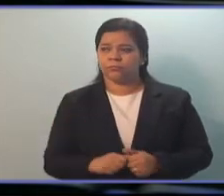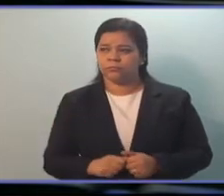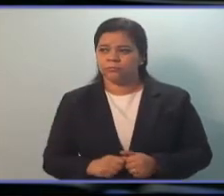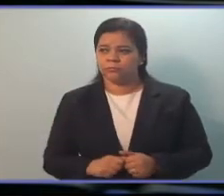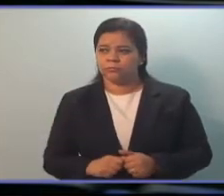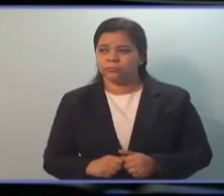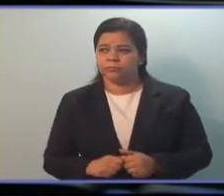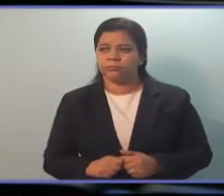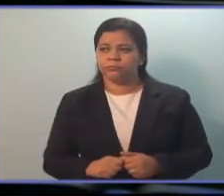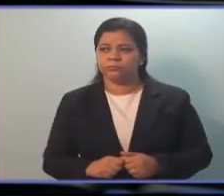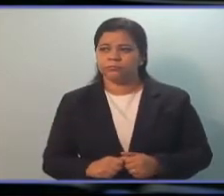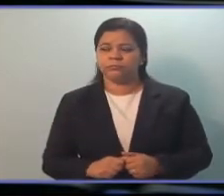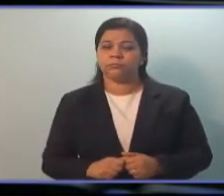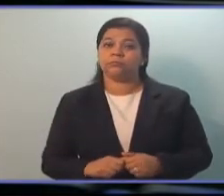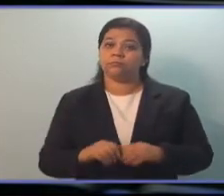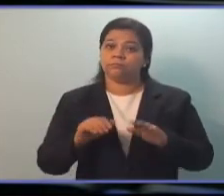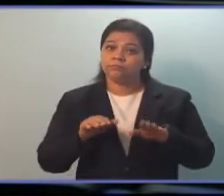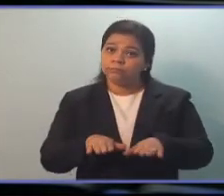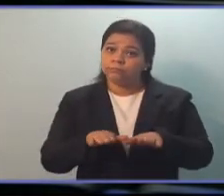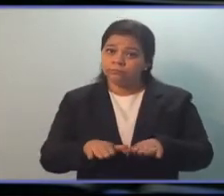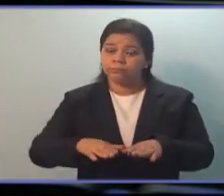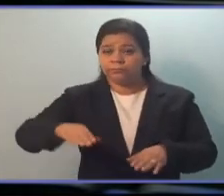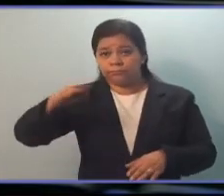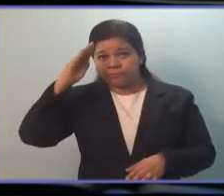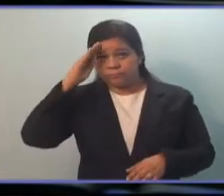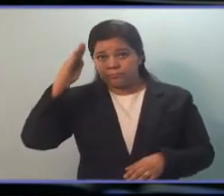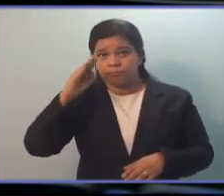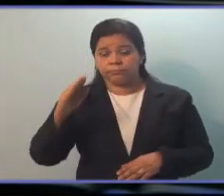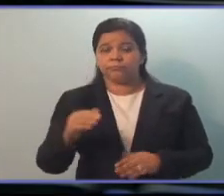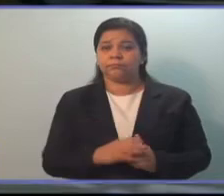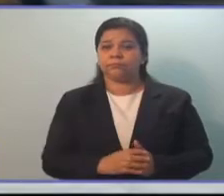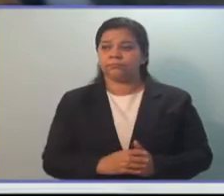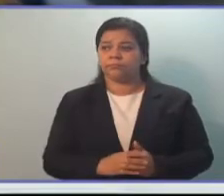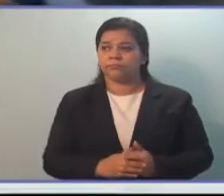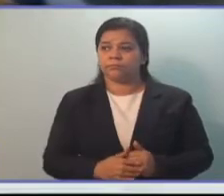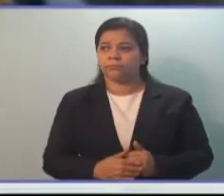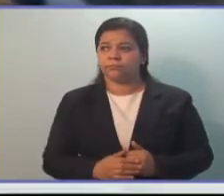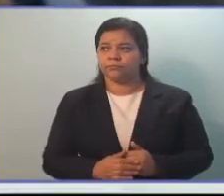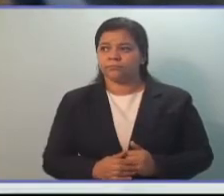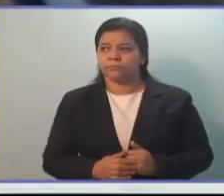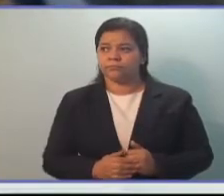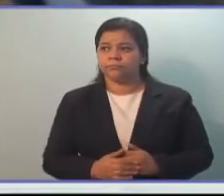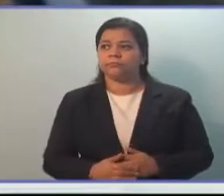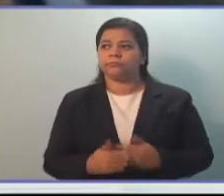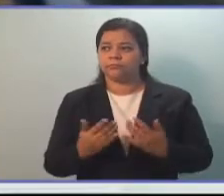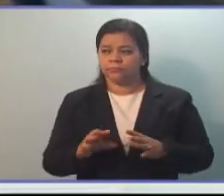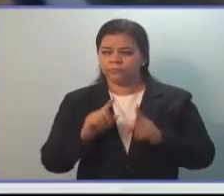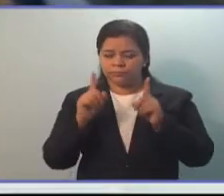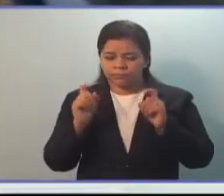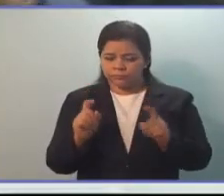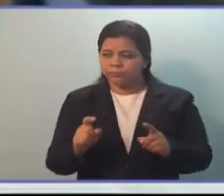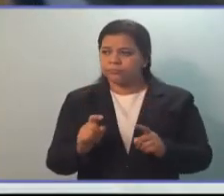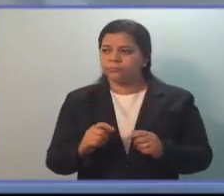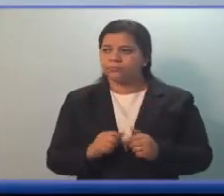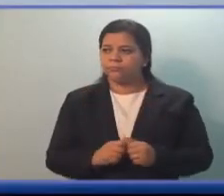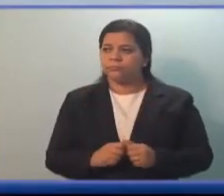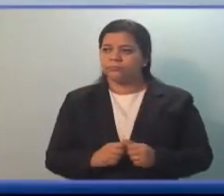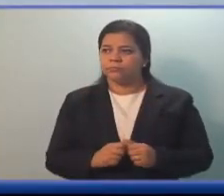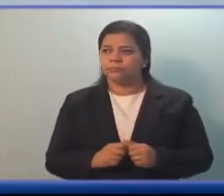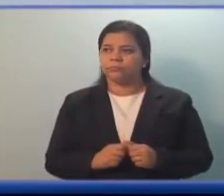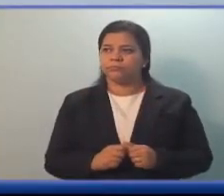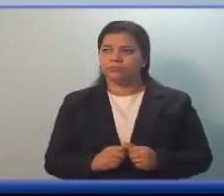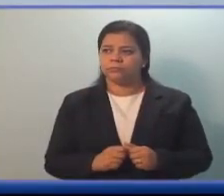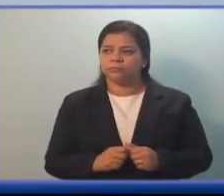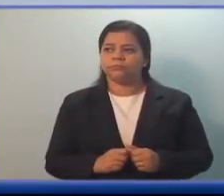Gracias. Un saludo, gracias, doctor. Una pregunta, espérame, ¿dónde la dejé?